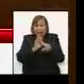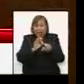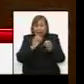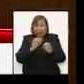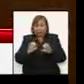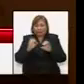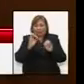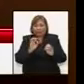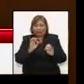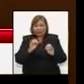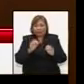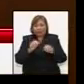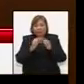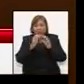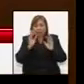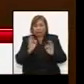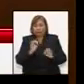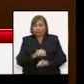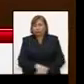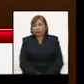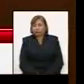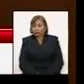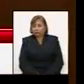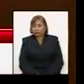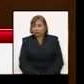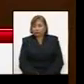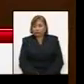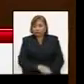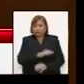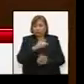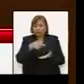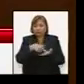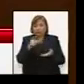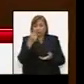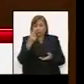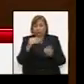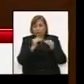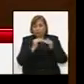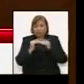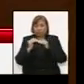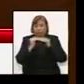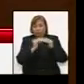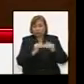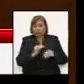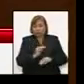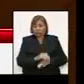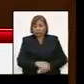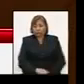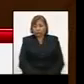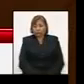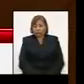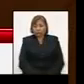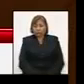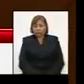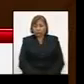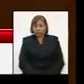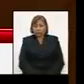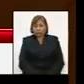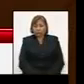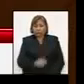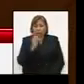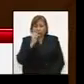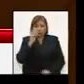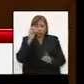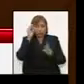va a hacer en esa orden de operaciones. ¿Y fue una sola orden para todos? Sí, la jornada laboral para todos, ya, especificando cada